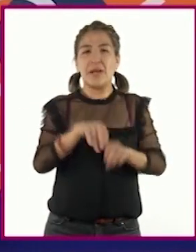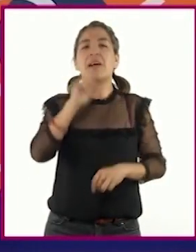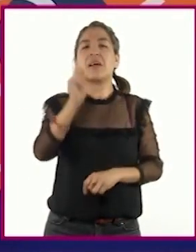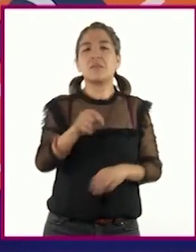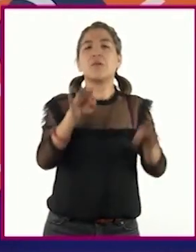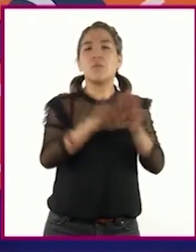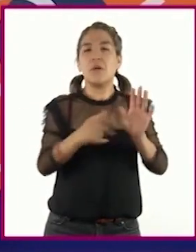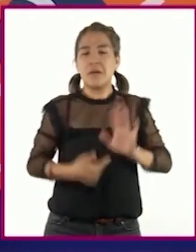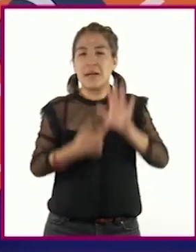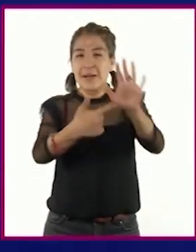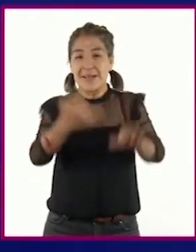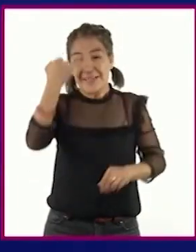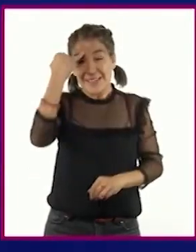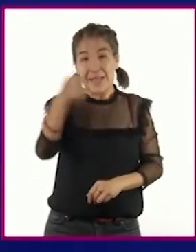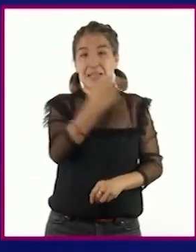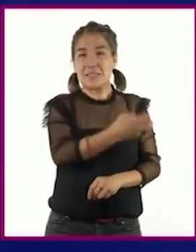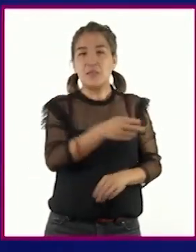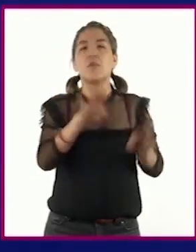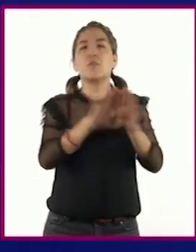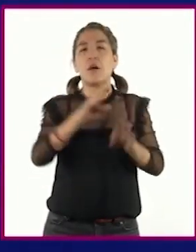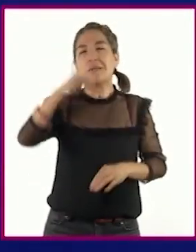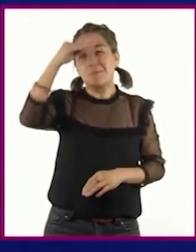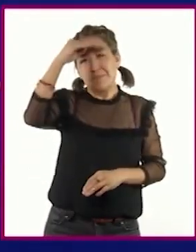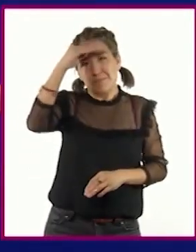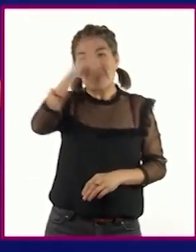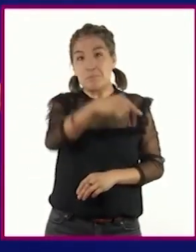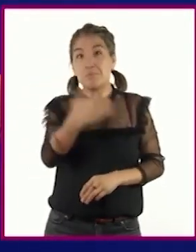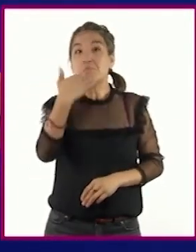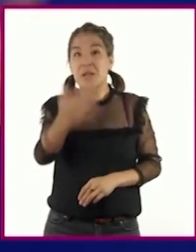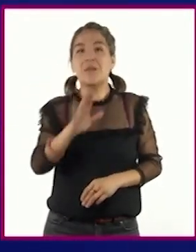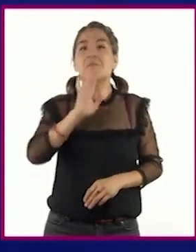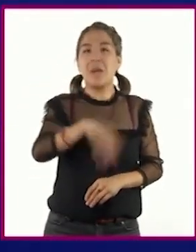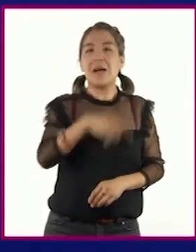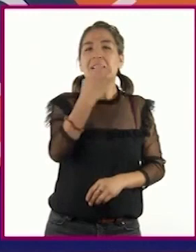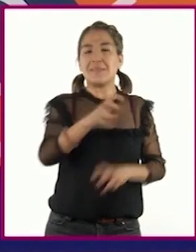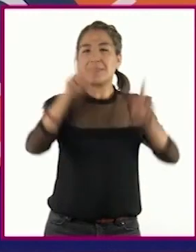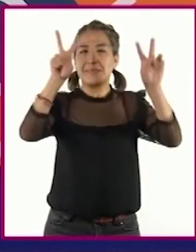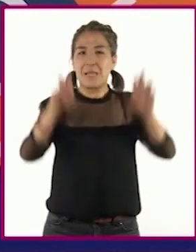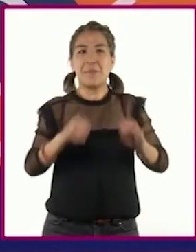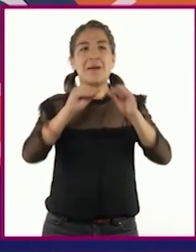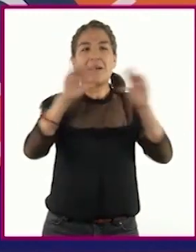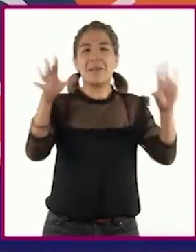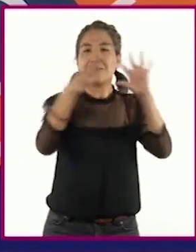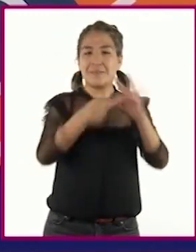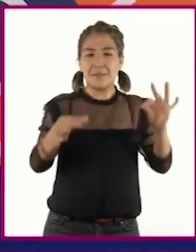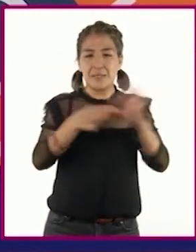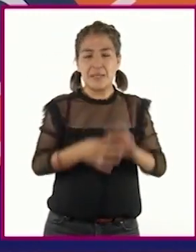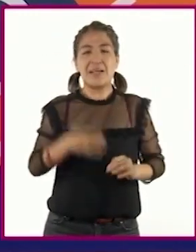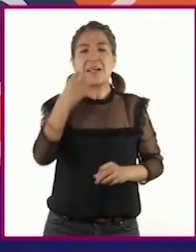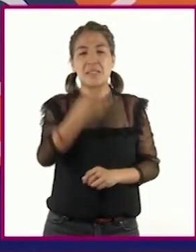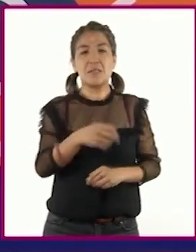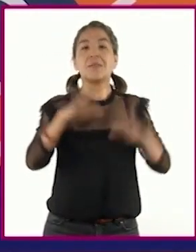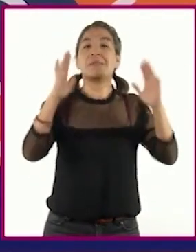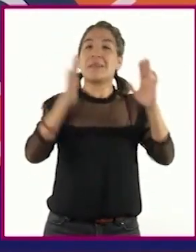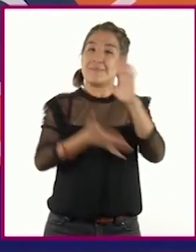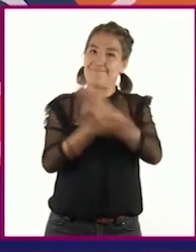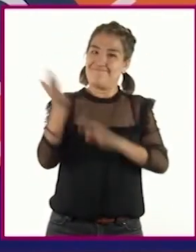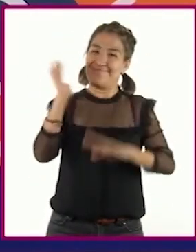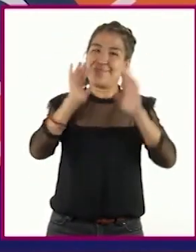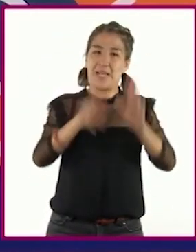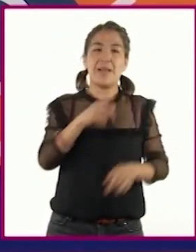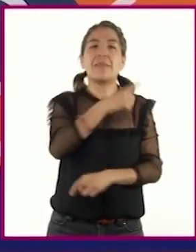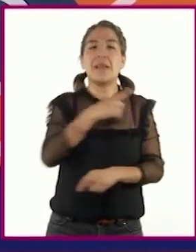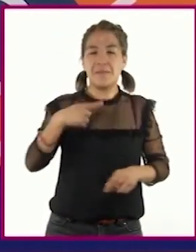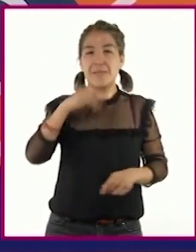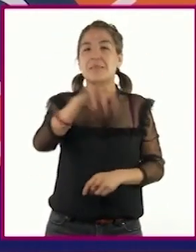bien, presentarán ideas, datos y reflexiones de manera asertiva para que el tema quede claro. Antes de despedirnos, es importante